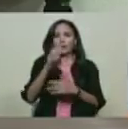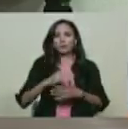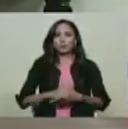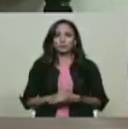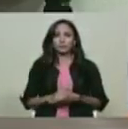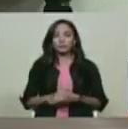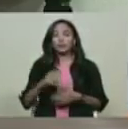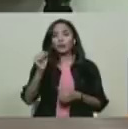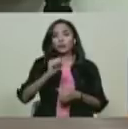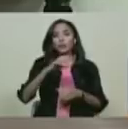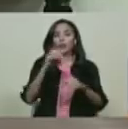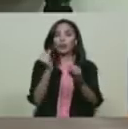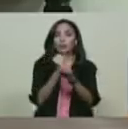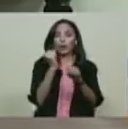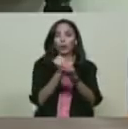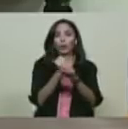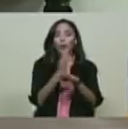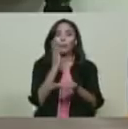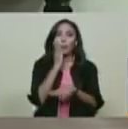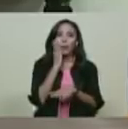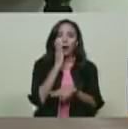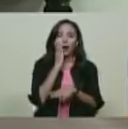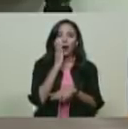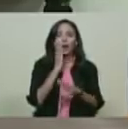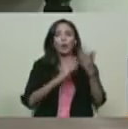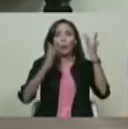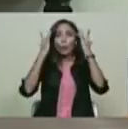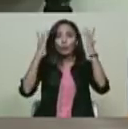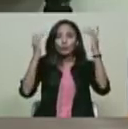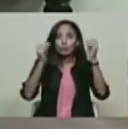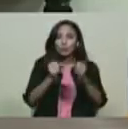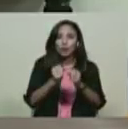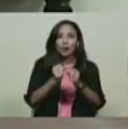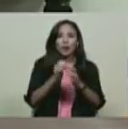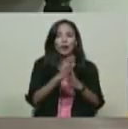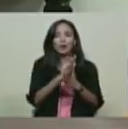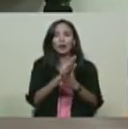Sí, los trabajadores, las amas de casa, los profesionales.